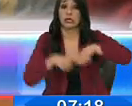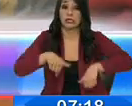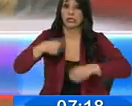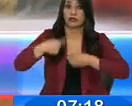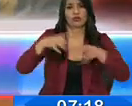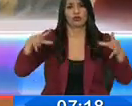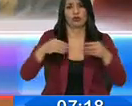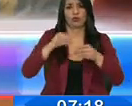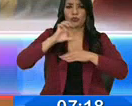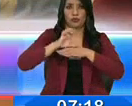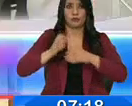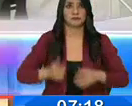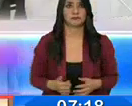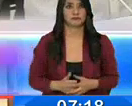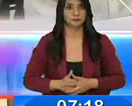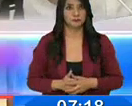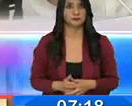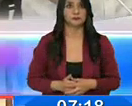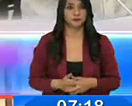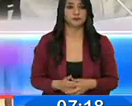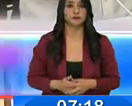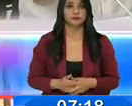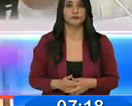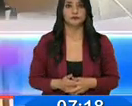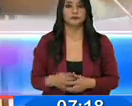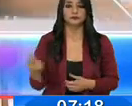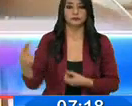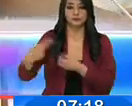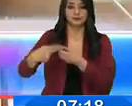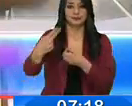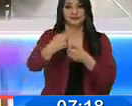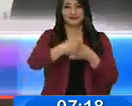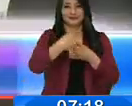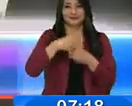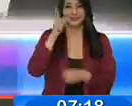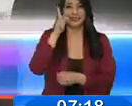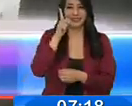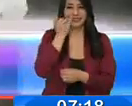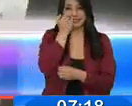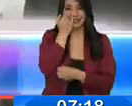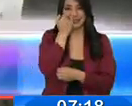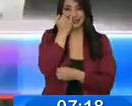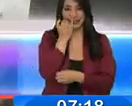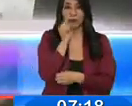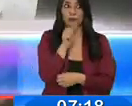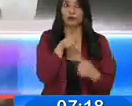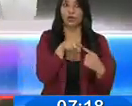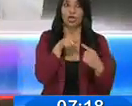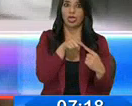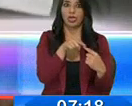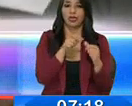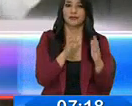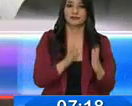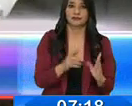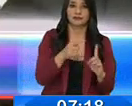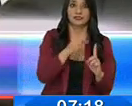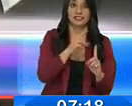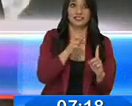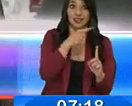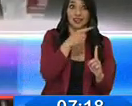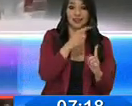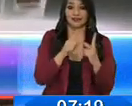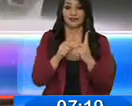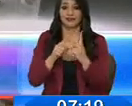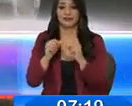todo el país. En el marco de la comparecencia de los dirigentes, hubo un impasse entre los legisladores César Ron y